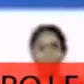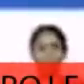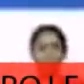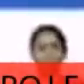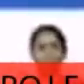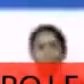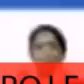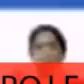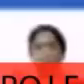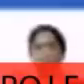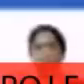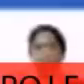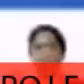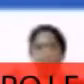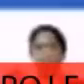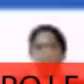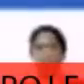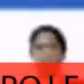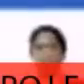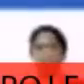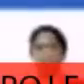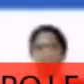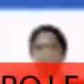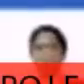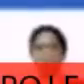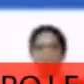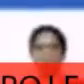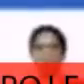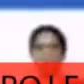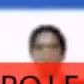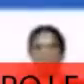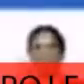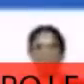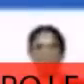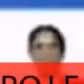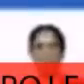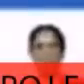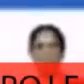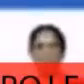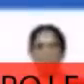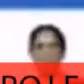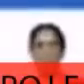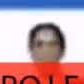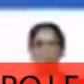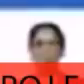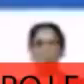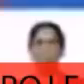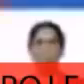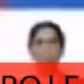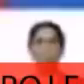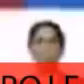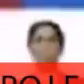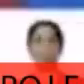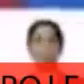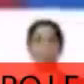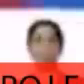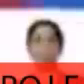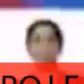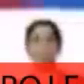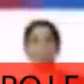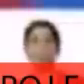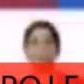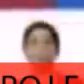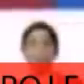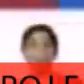gasolina con unos precios que, a juro, alterarán el resto de los procesos que